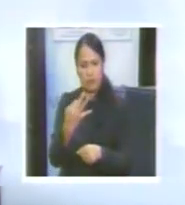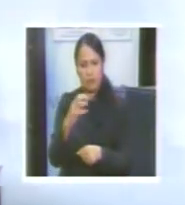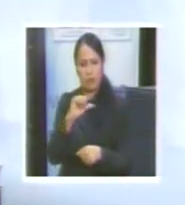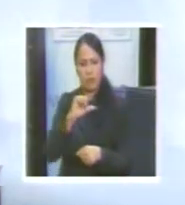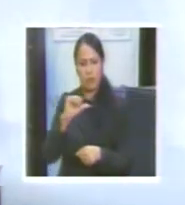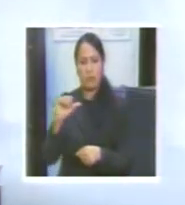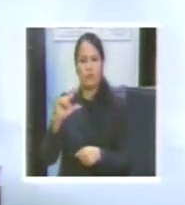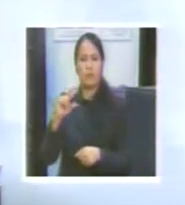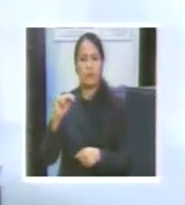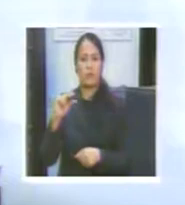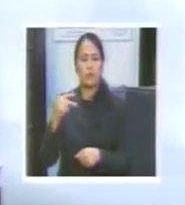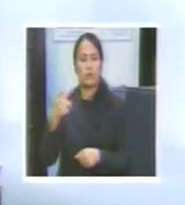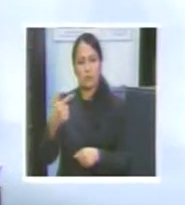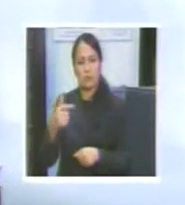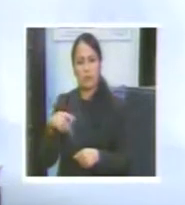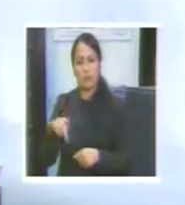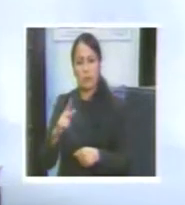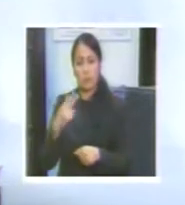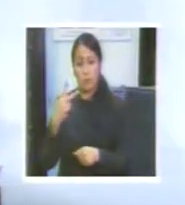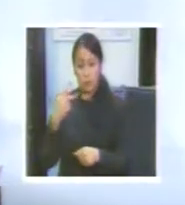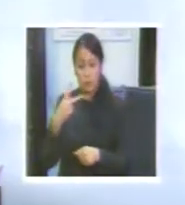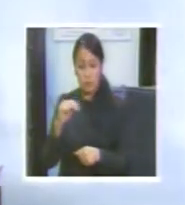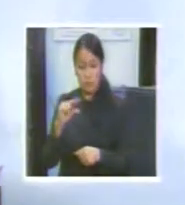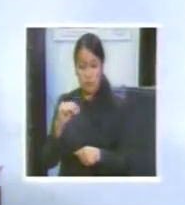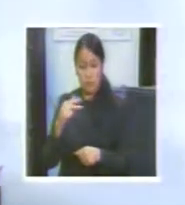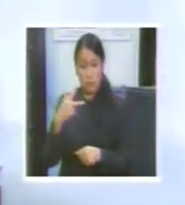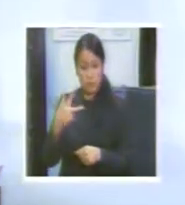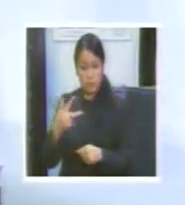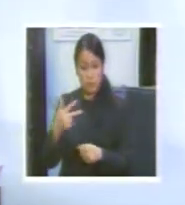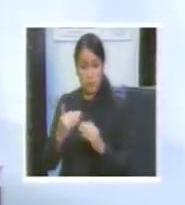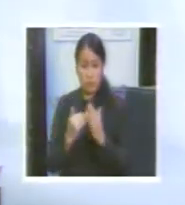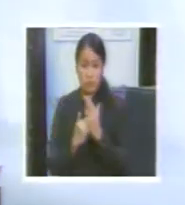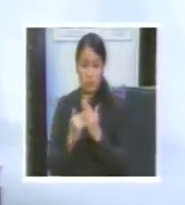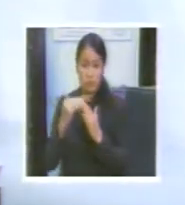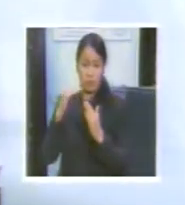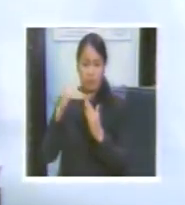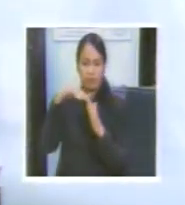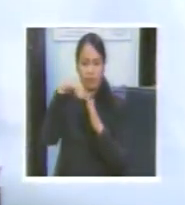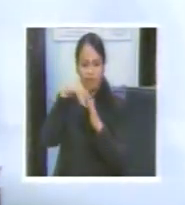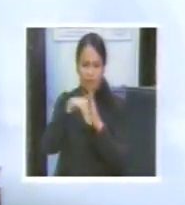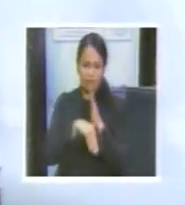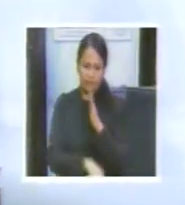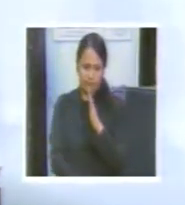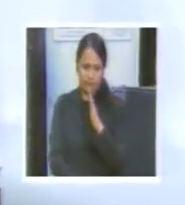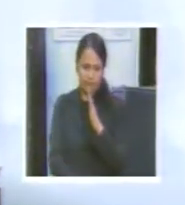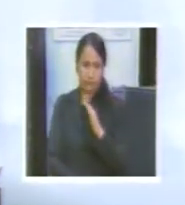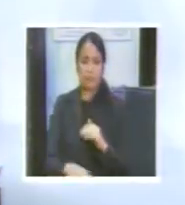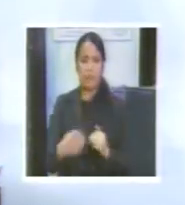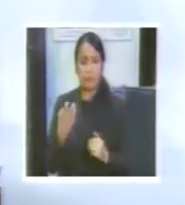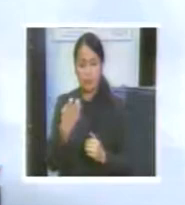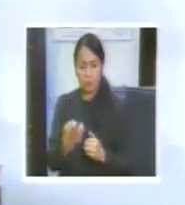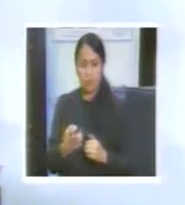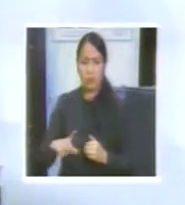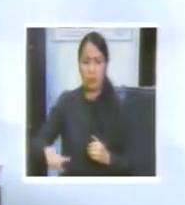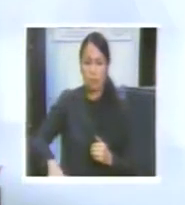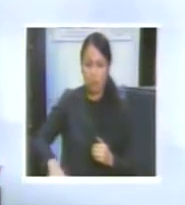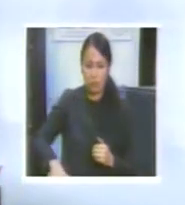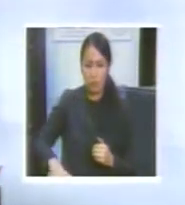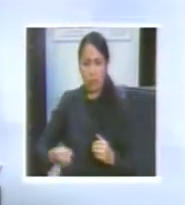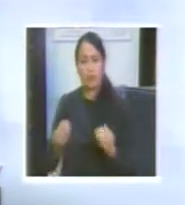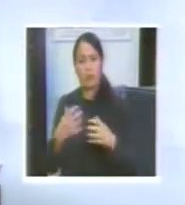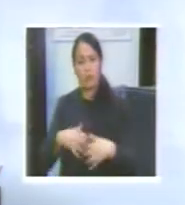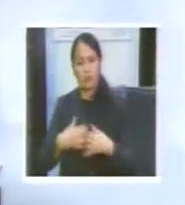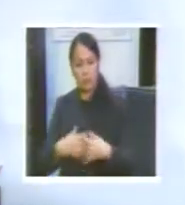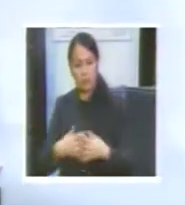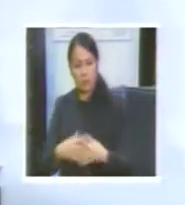partir de 88 el déficit comercial para México ha ido en aumento. Por ello, tanto el gobierno como el sector privado de México